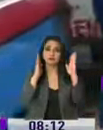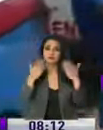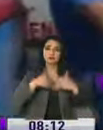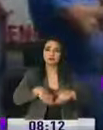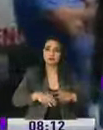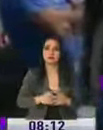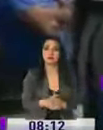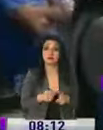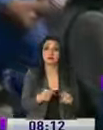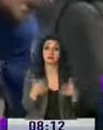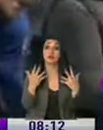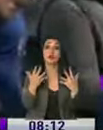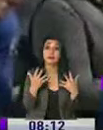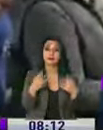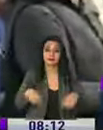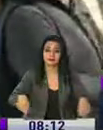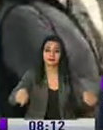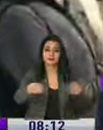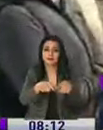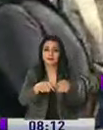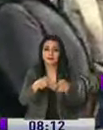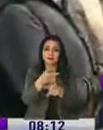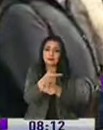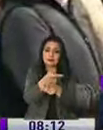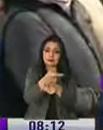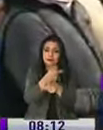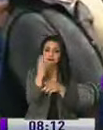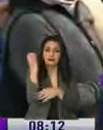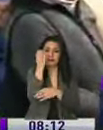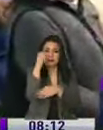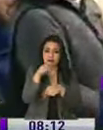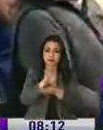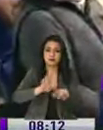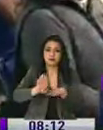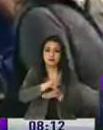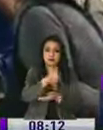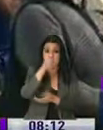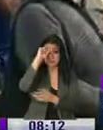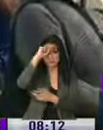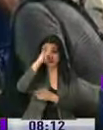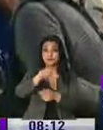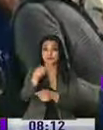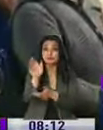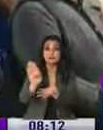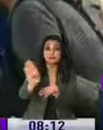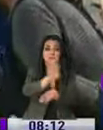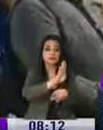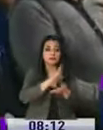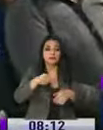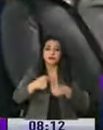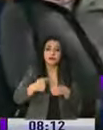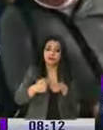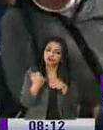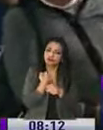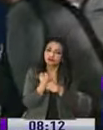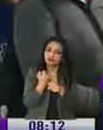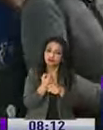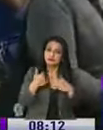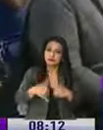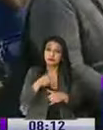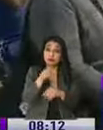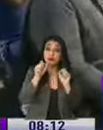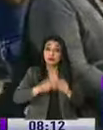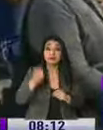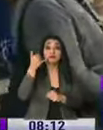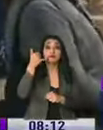las obras de mitigación que se han realizado aquí en este barrio. Recordemos que se están trabajando también en otros sectores de la ciudad y como ha dicho la autoridad, usted puede comunicarse